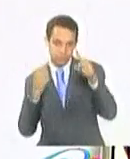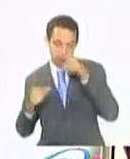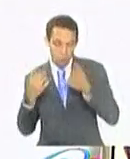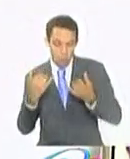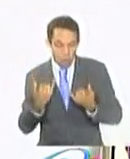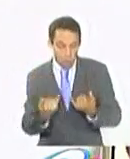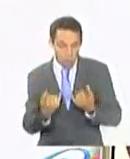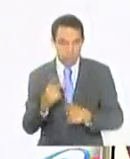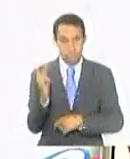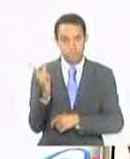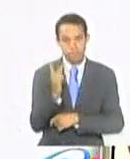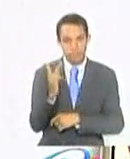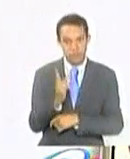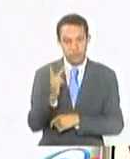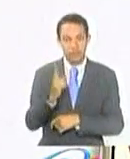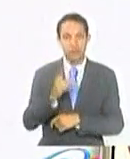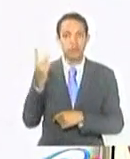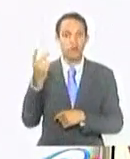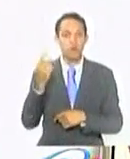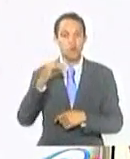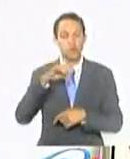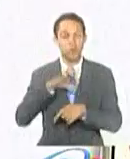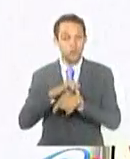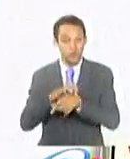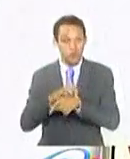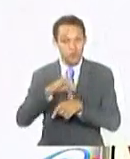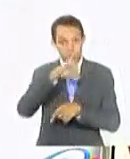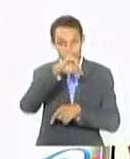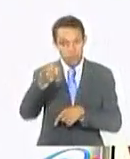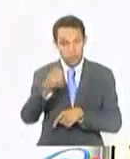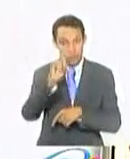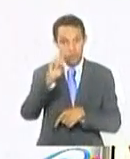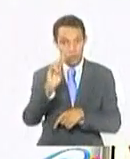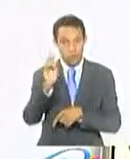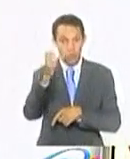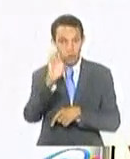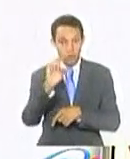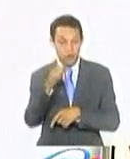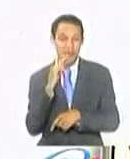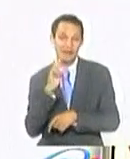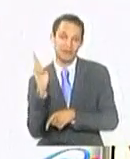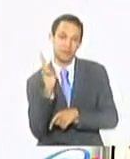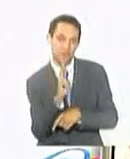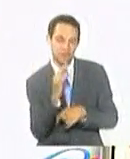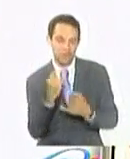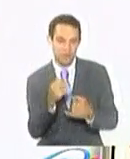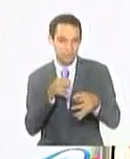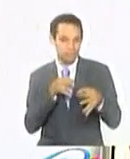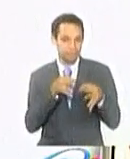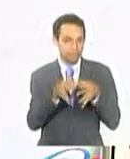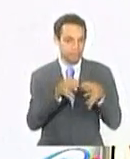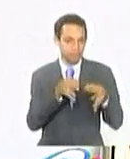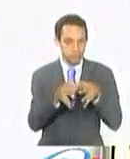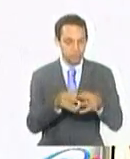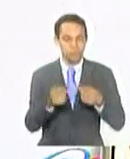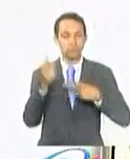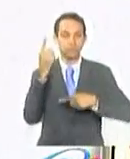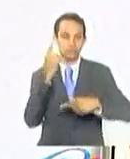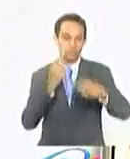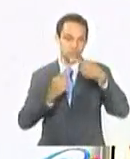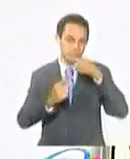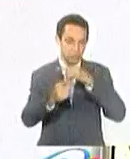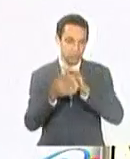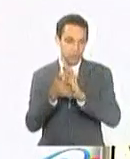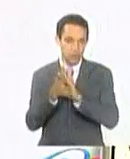hoy con el drct Jorge Enrique rojas para Que responda maravilloso Es un medio extraordinario por el cual nosotros